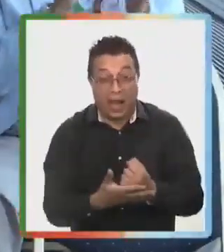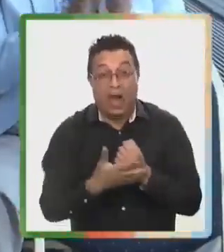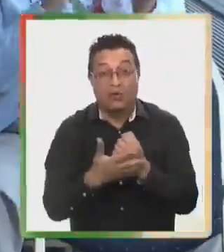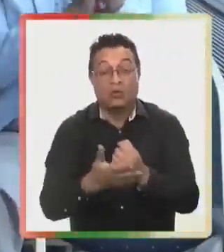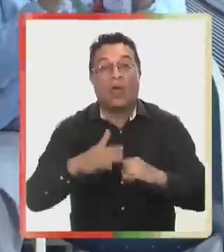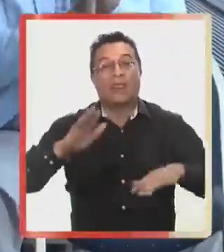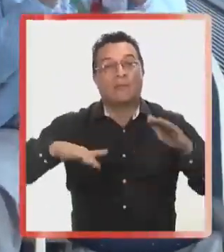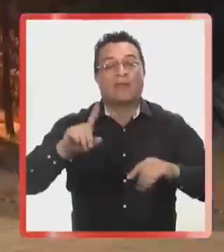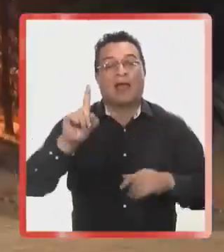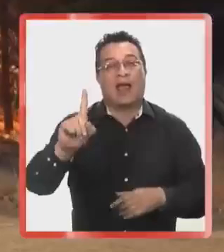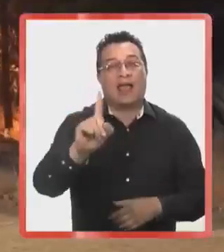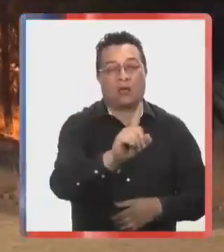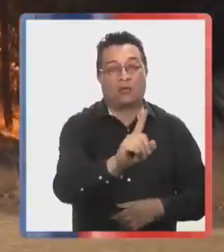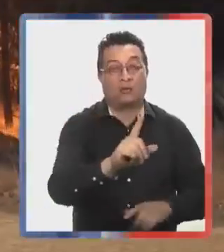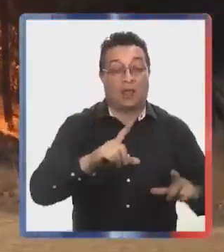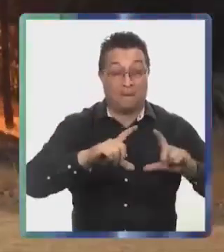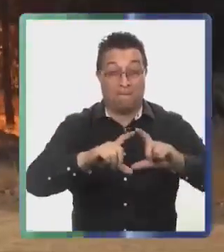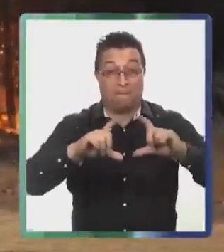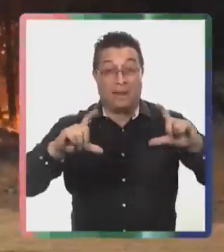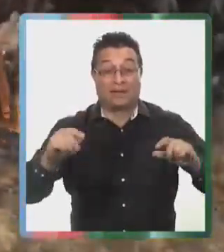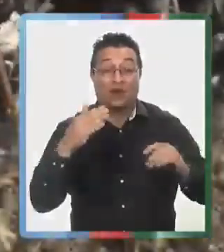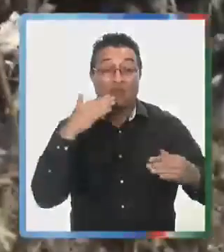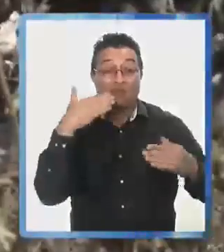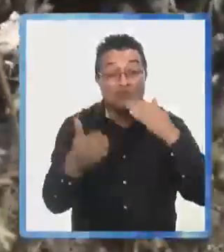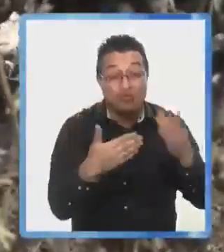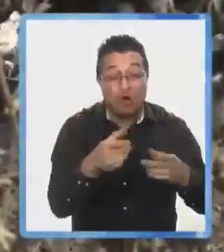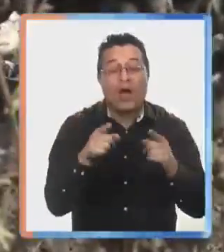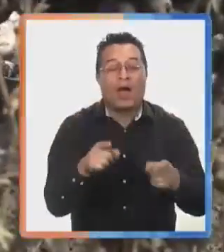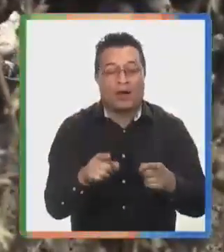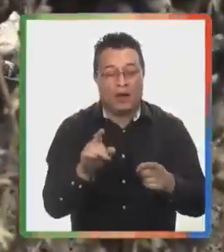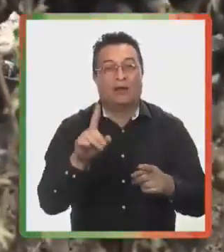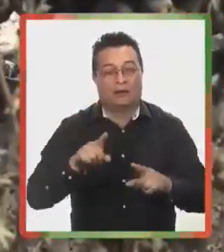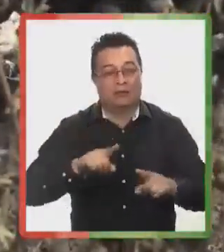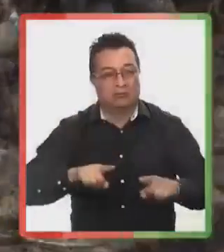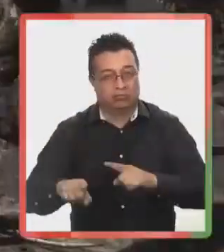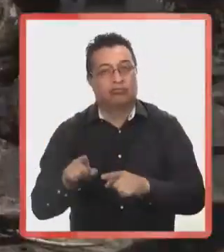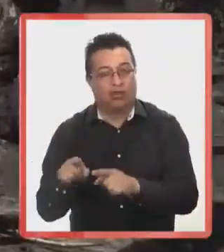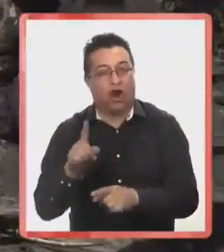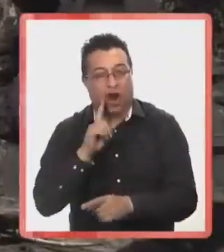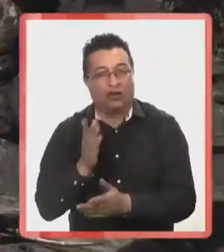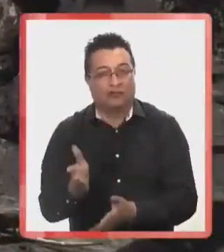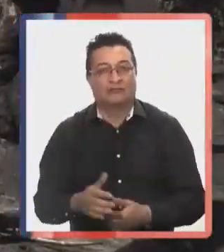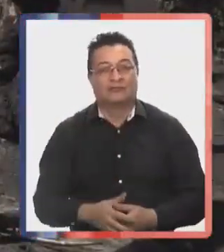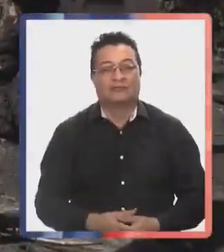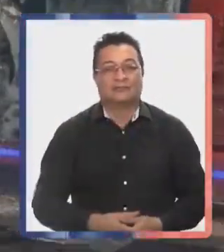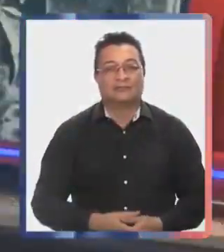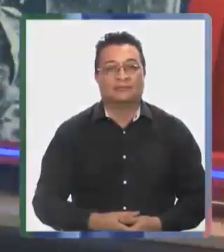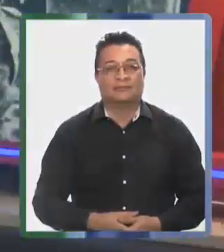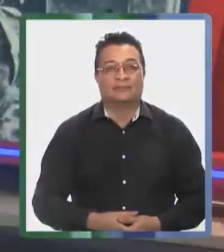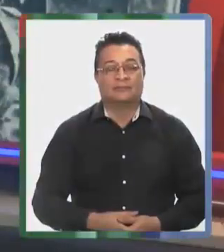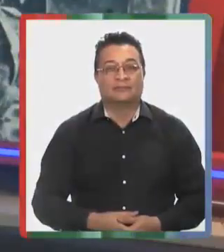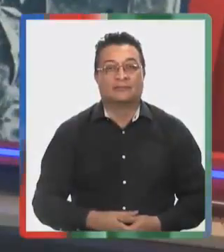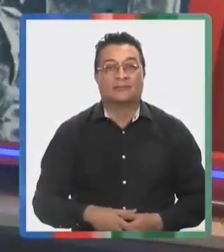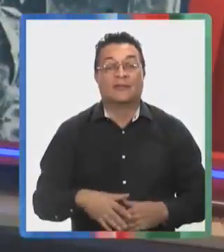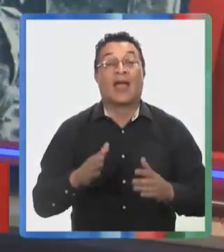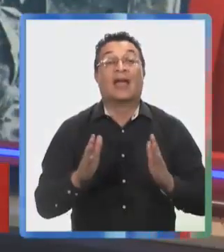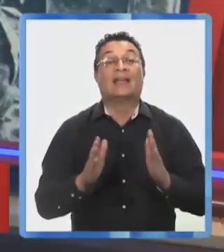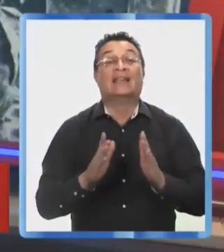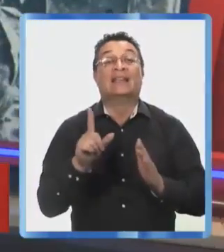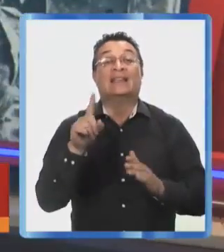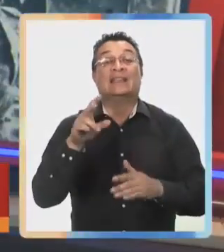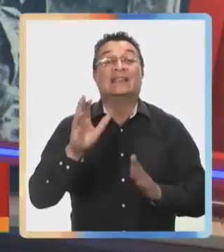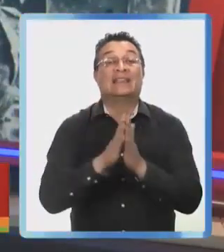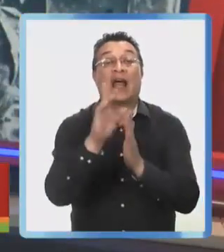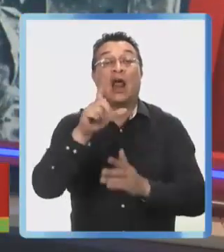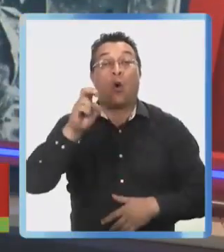ayuda dependerá de cada uno de nosotros. Tu patente solidaria es solo una de las tantas acciones. En la comuna de San Juan